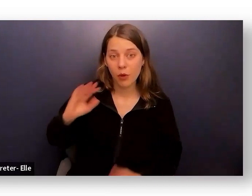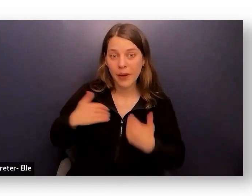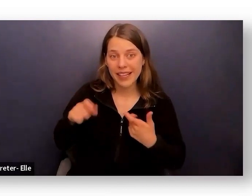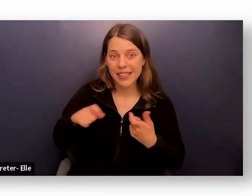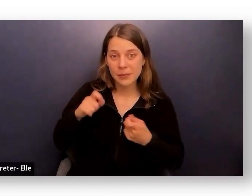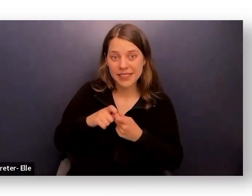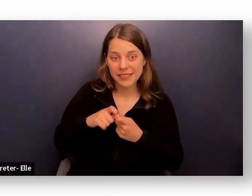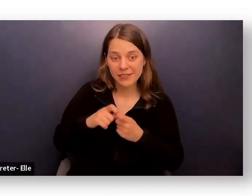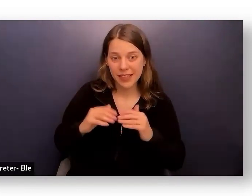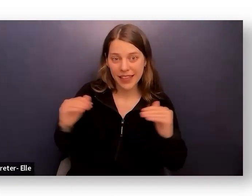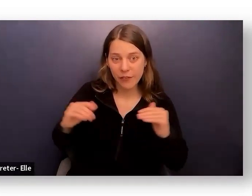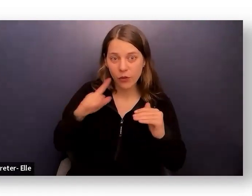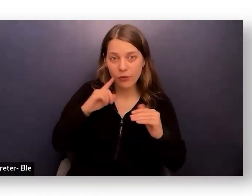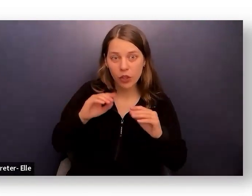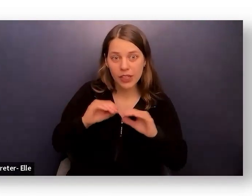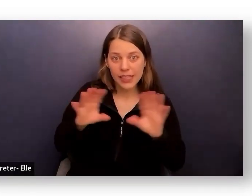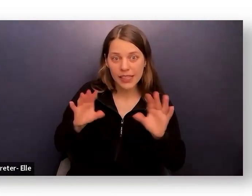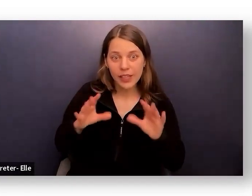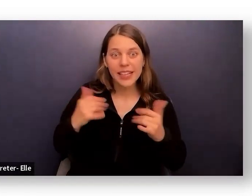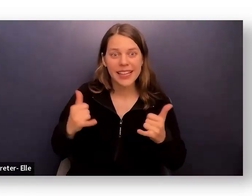en una zona de alto riesgo,